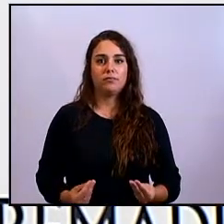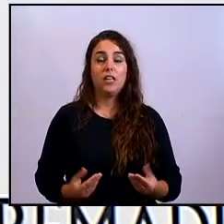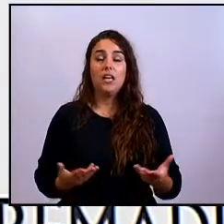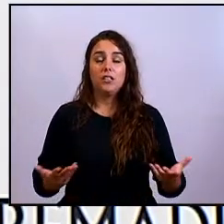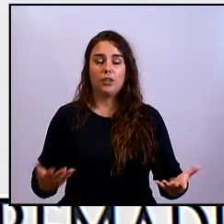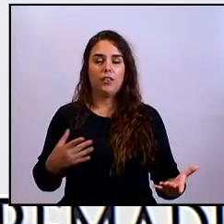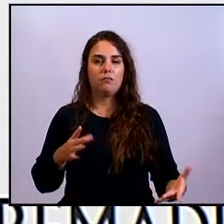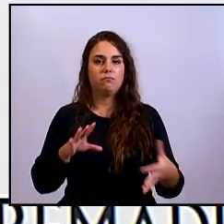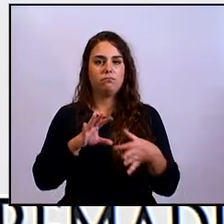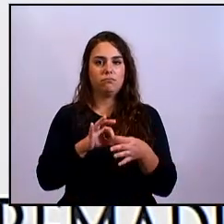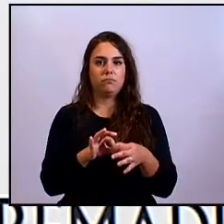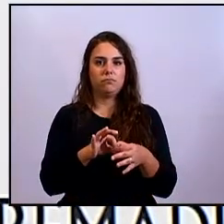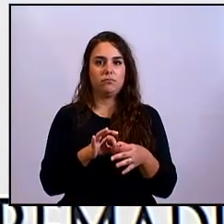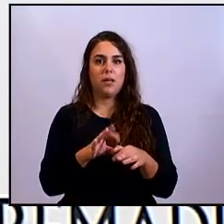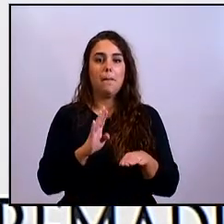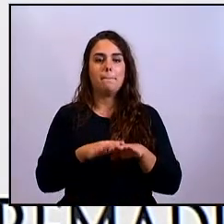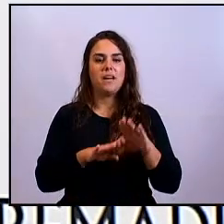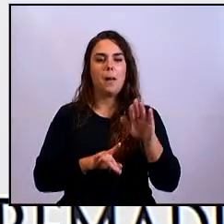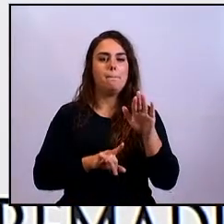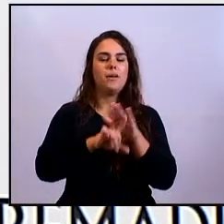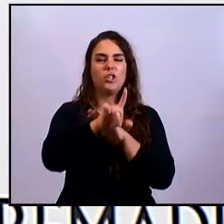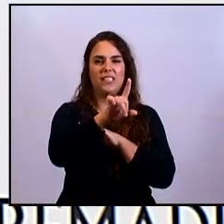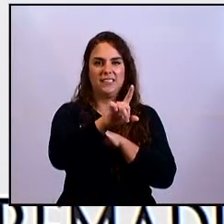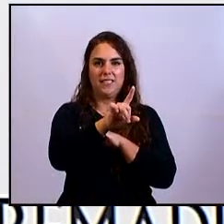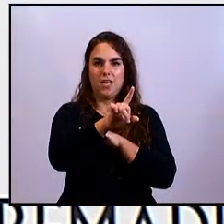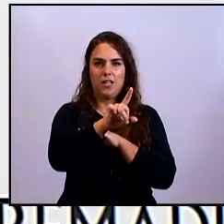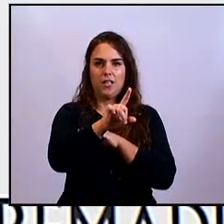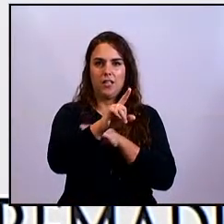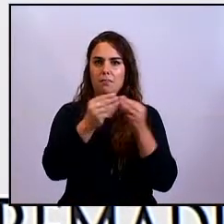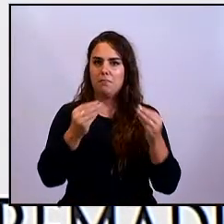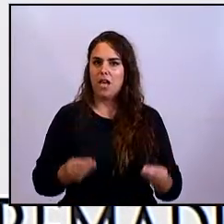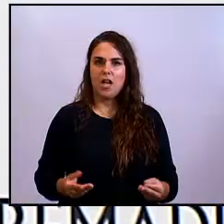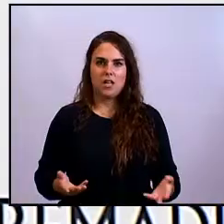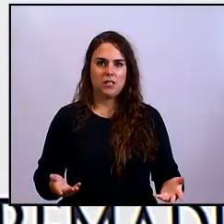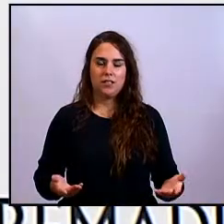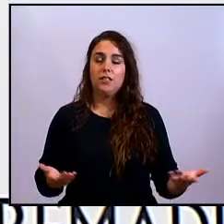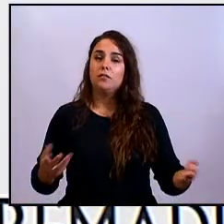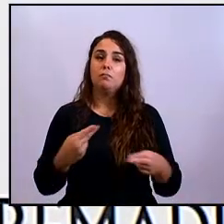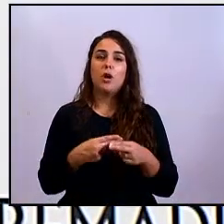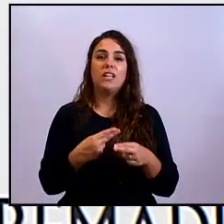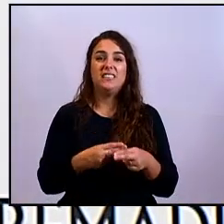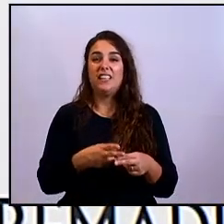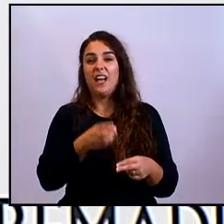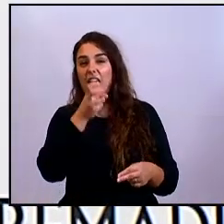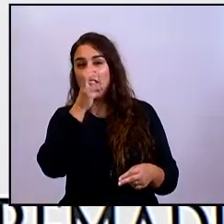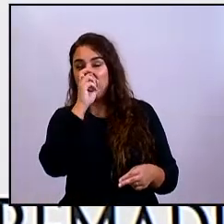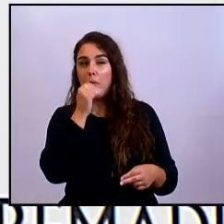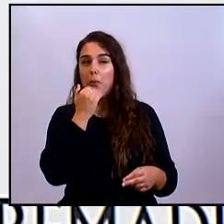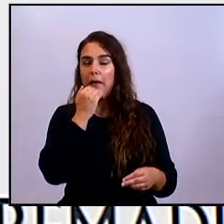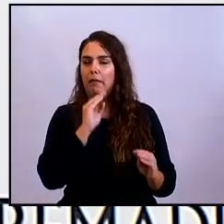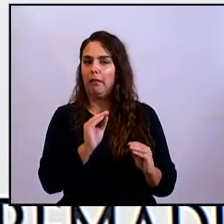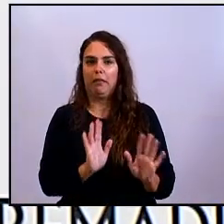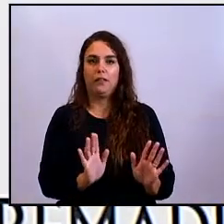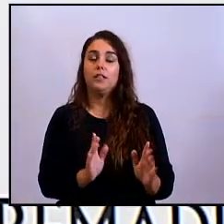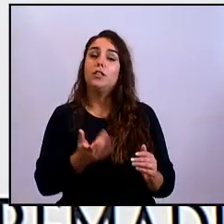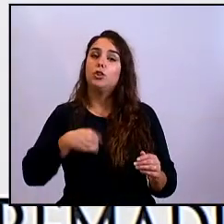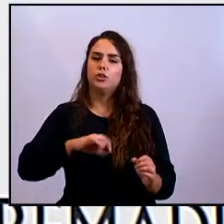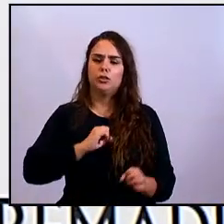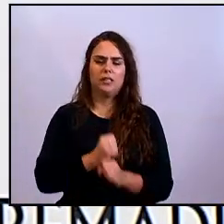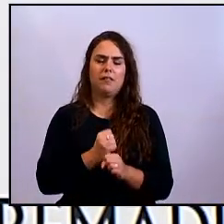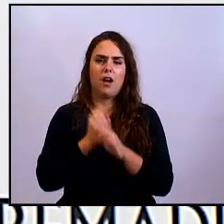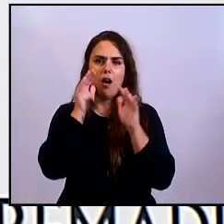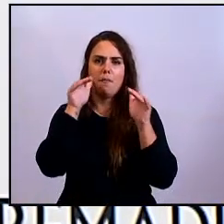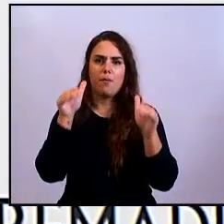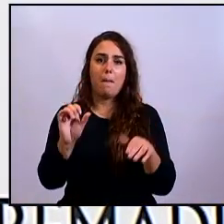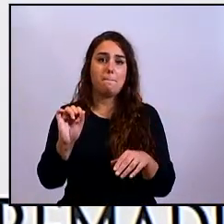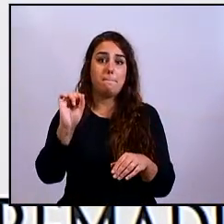converja, que progrese sin ningún tipo de atadura y lejos de políticas caducas. En eso estamos trabajando desde el